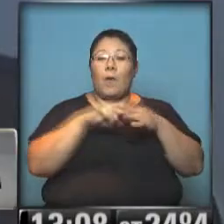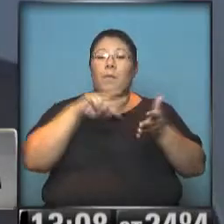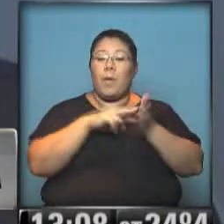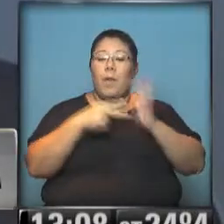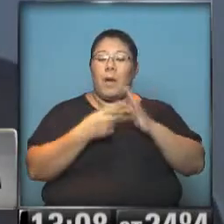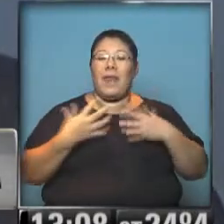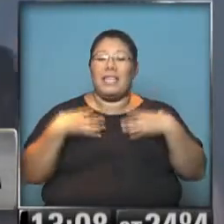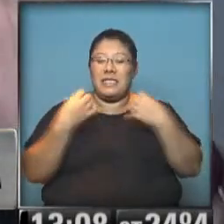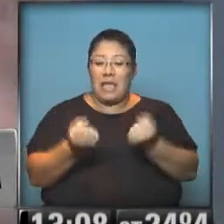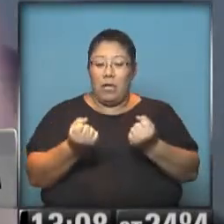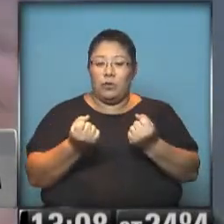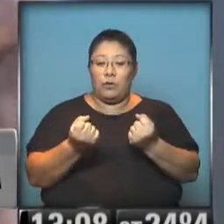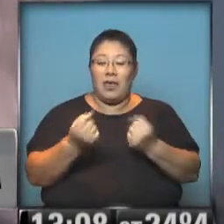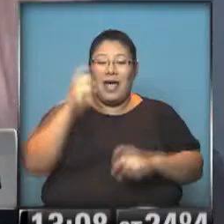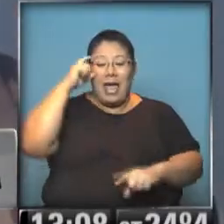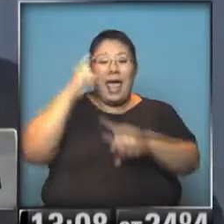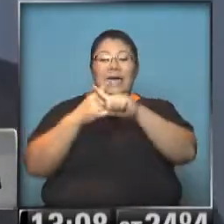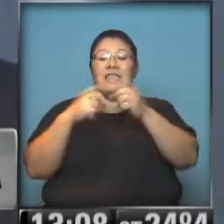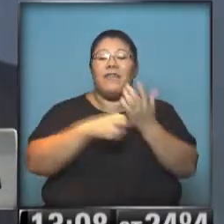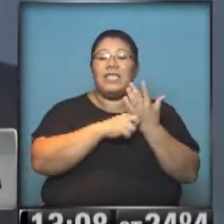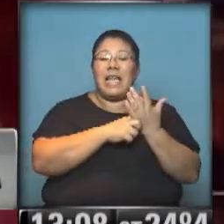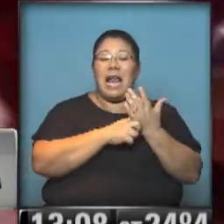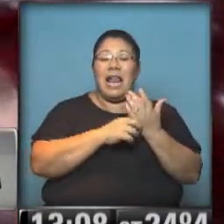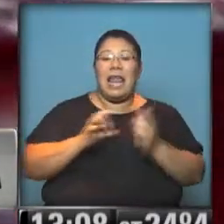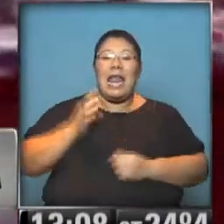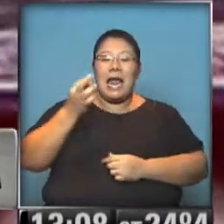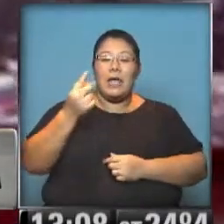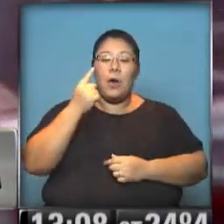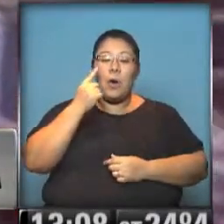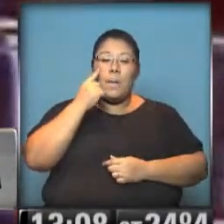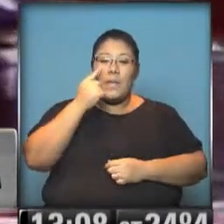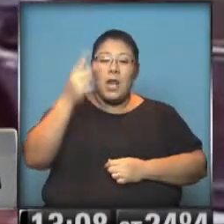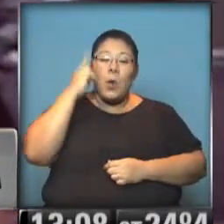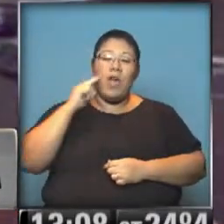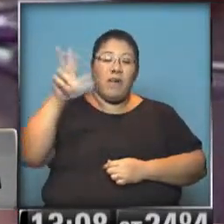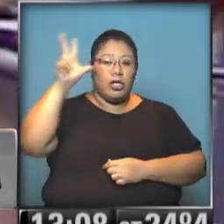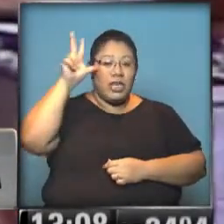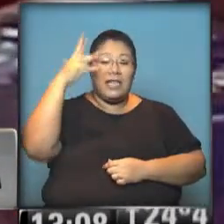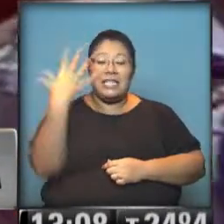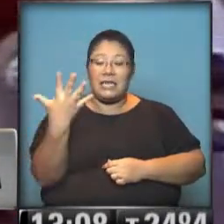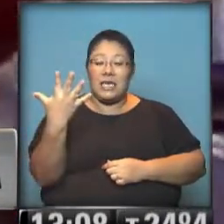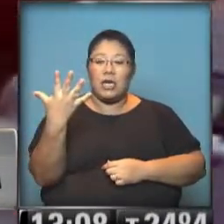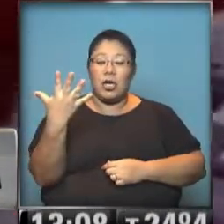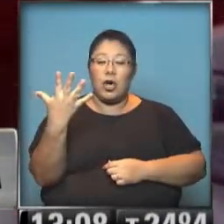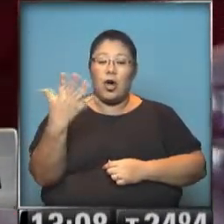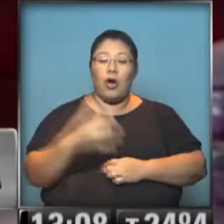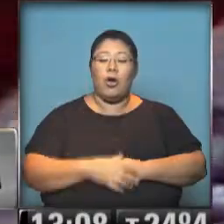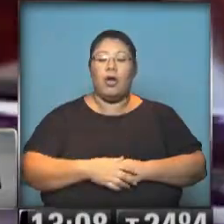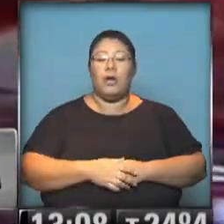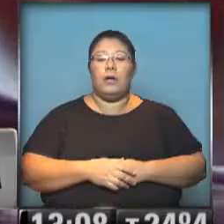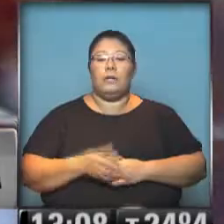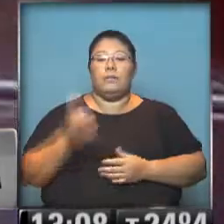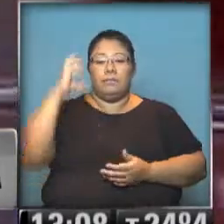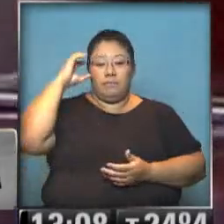El exfiscal cobró reconocimiento internacional cuando el 9 de diciembre del año 85 logró que la Cámara Nacional en lo Criminal y Correccional Federal de la